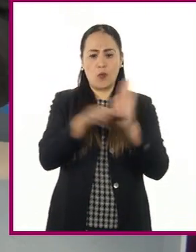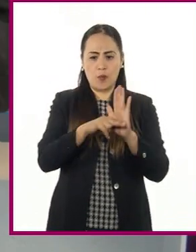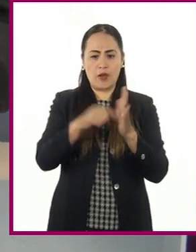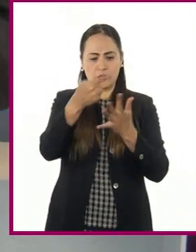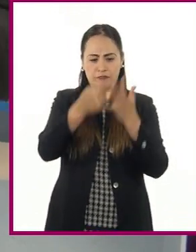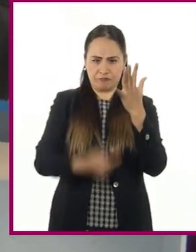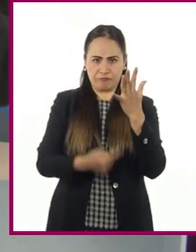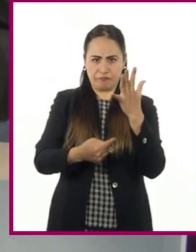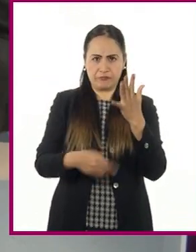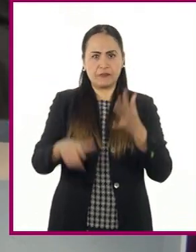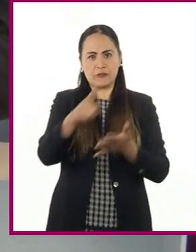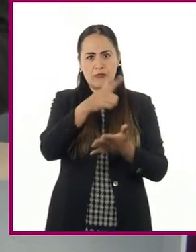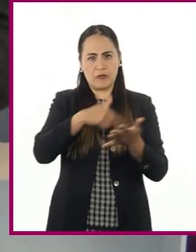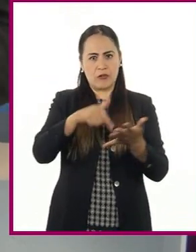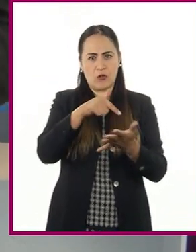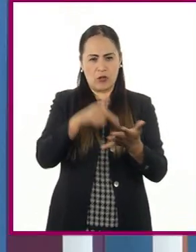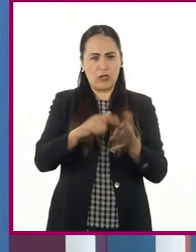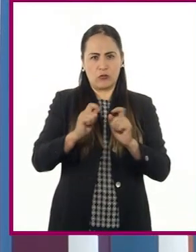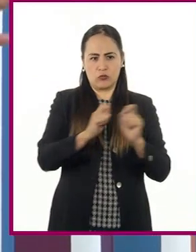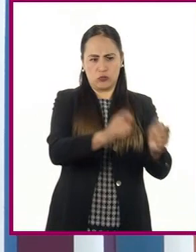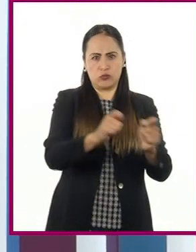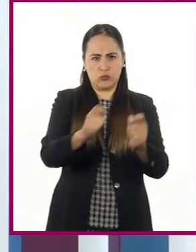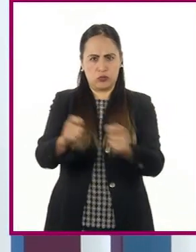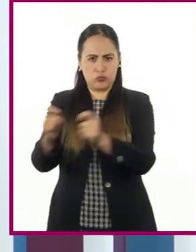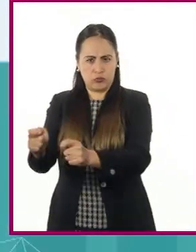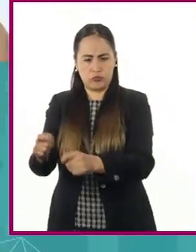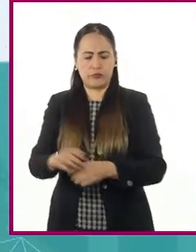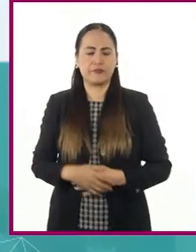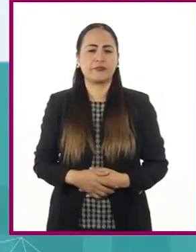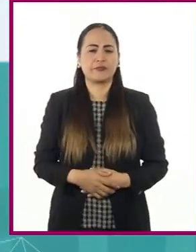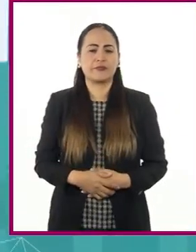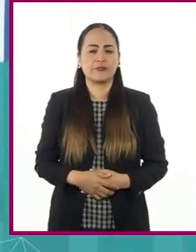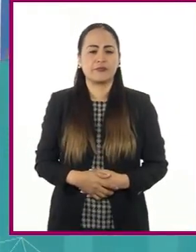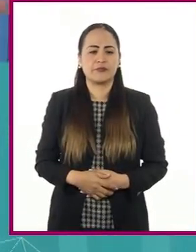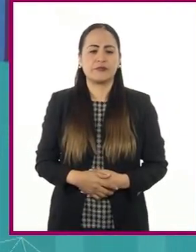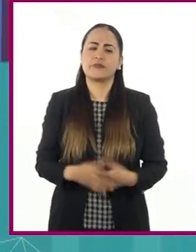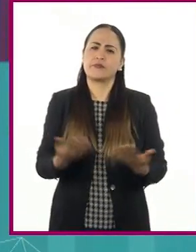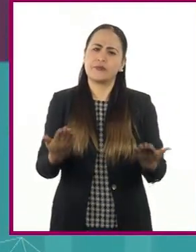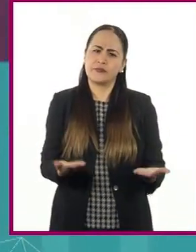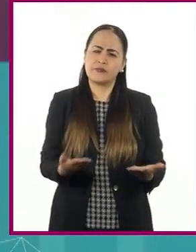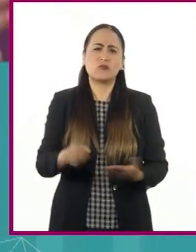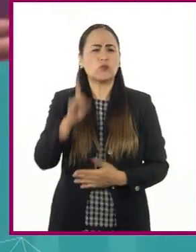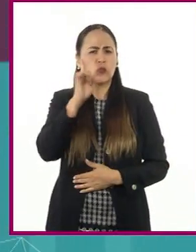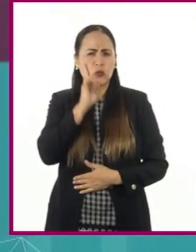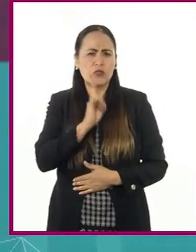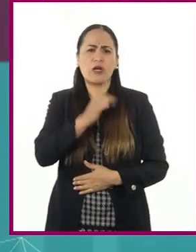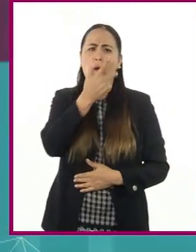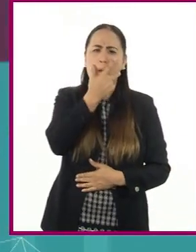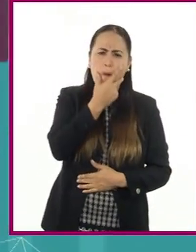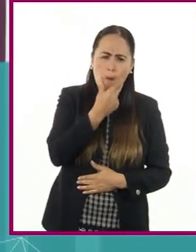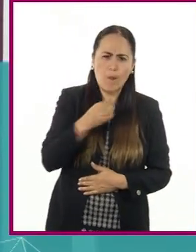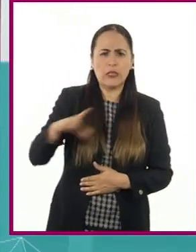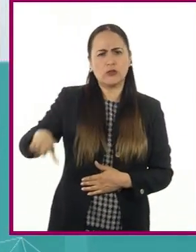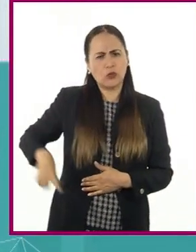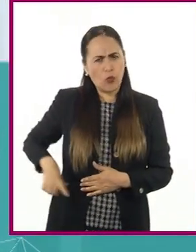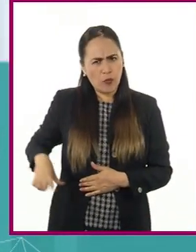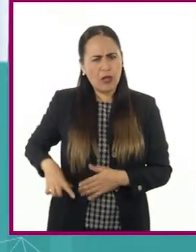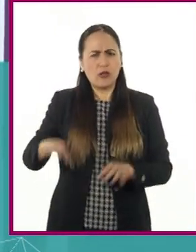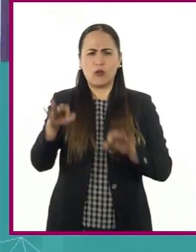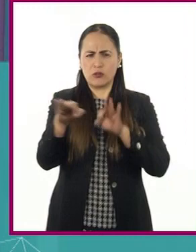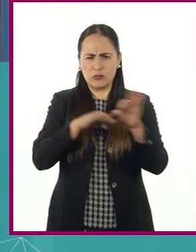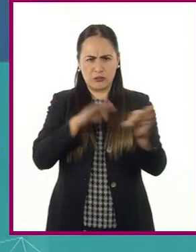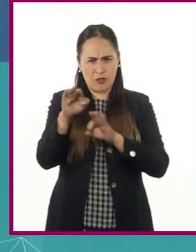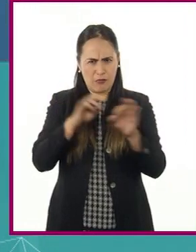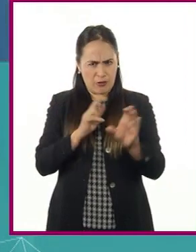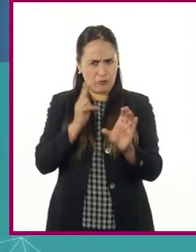propios de su atribución. Maestra, entonces, ¿las servidoras y servidores públicos